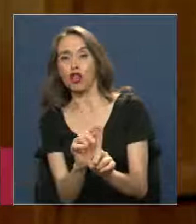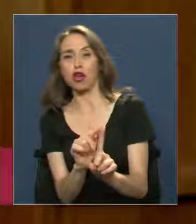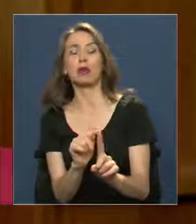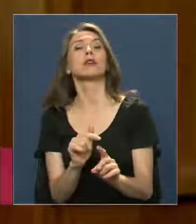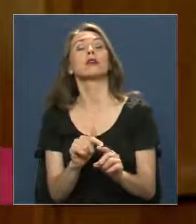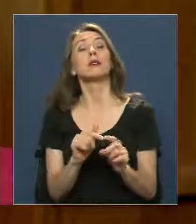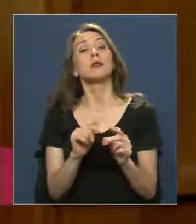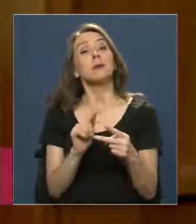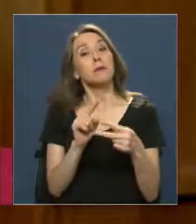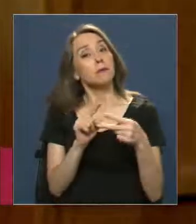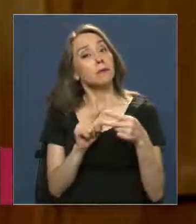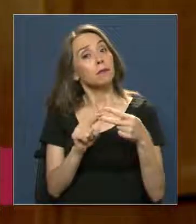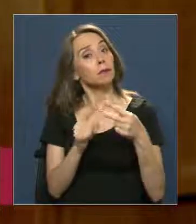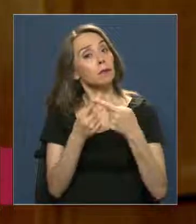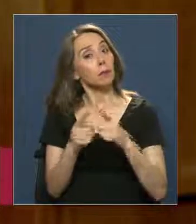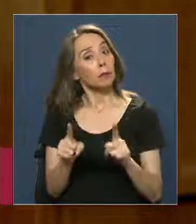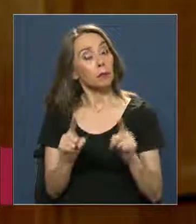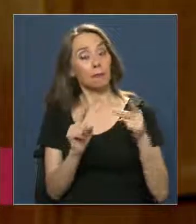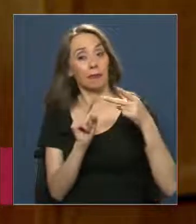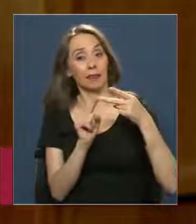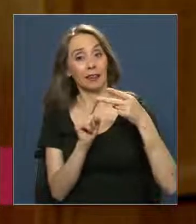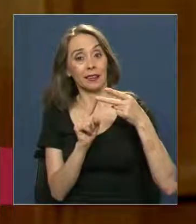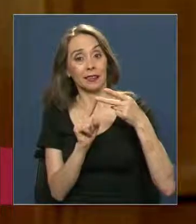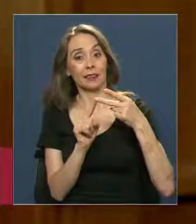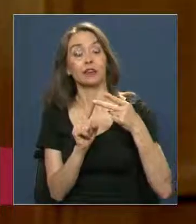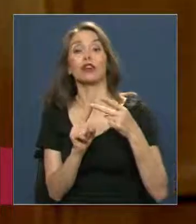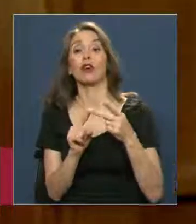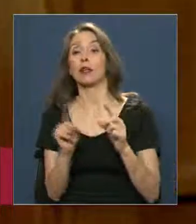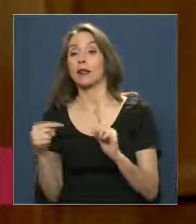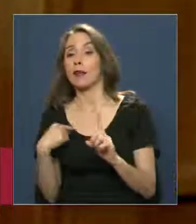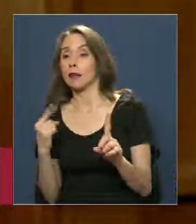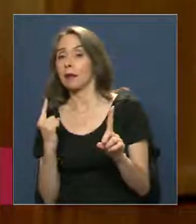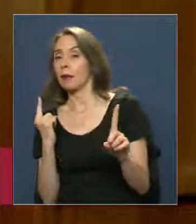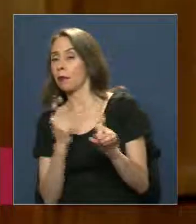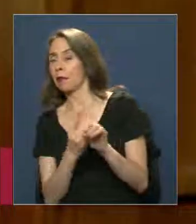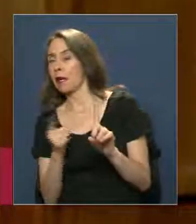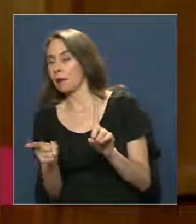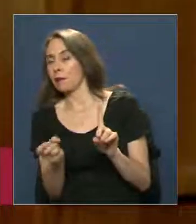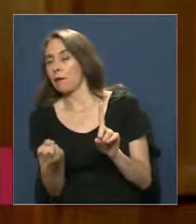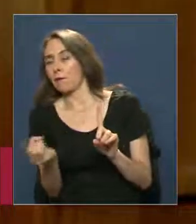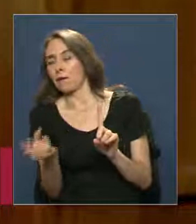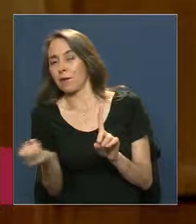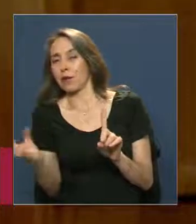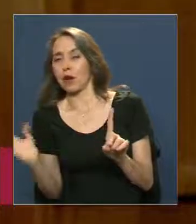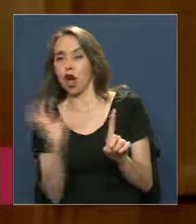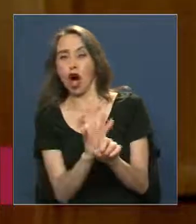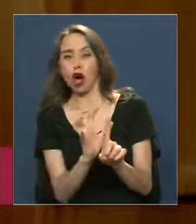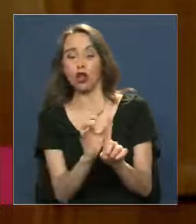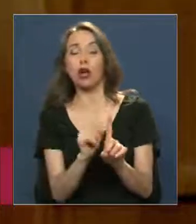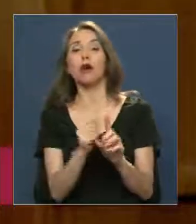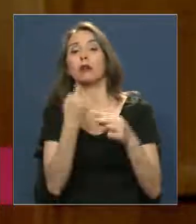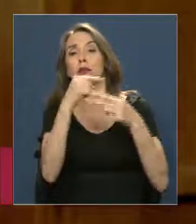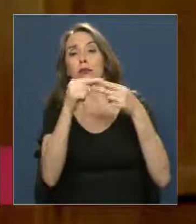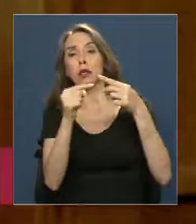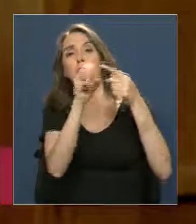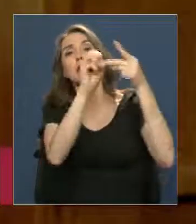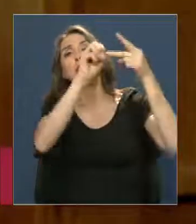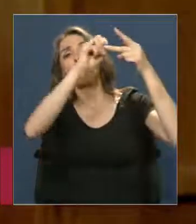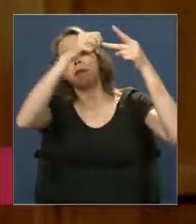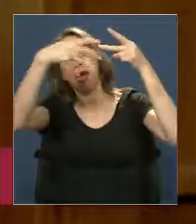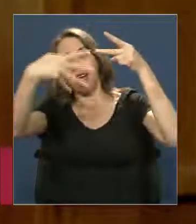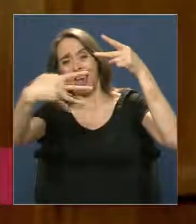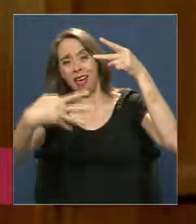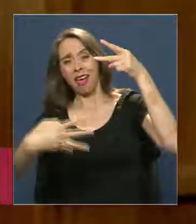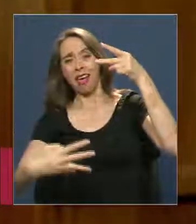efecto, esta última, la incitación directa al odio, nos pone ante figuras mucho más amplias, tan amplias que